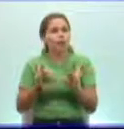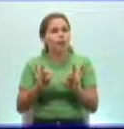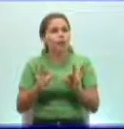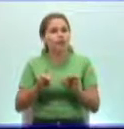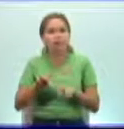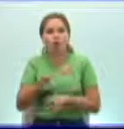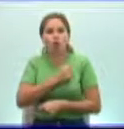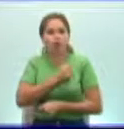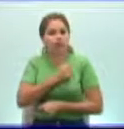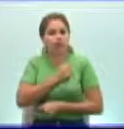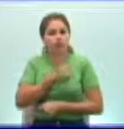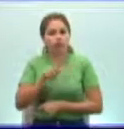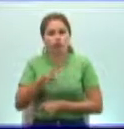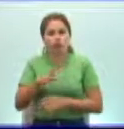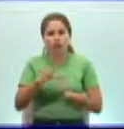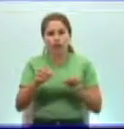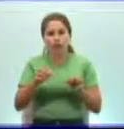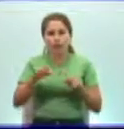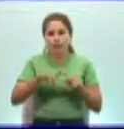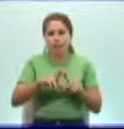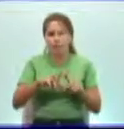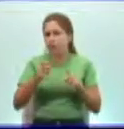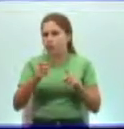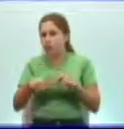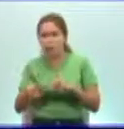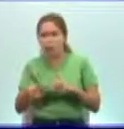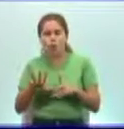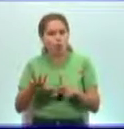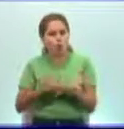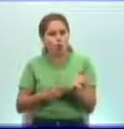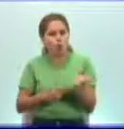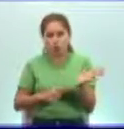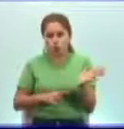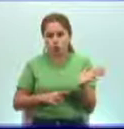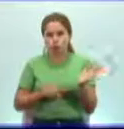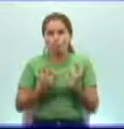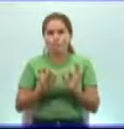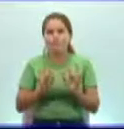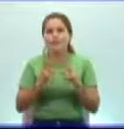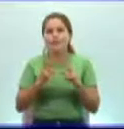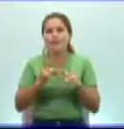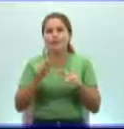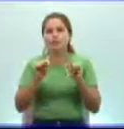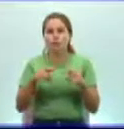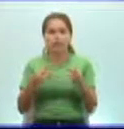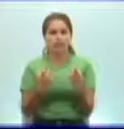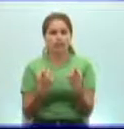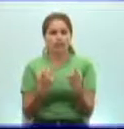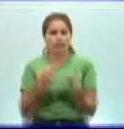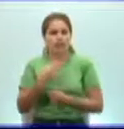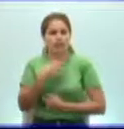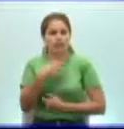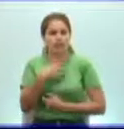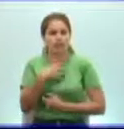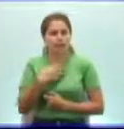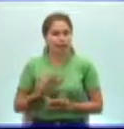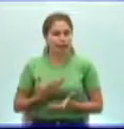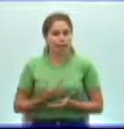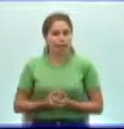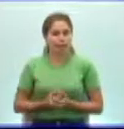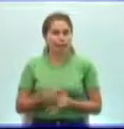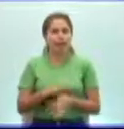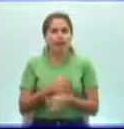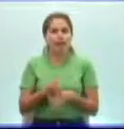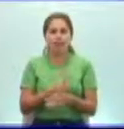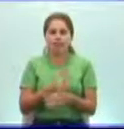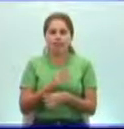fuente, medio o dispositivo que suministre corriente eléctrica. Para ello se necesita, por supuesto, la existencia o la diferencia